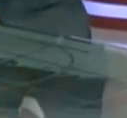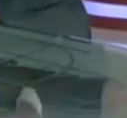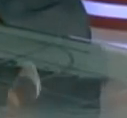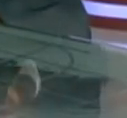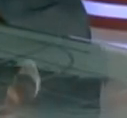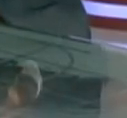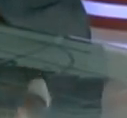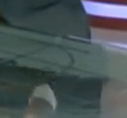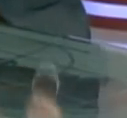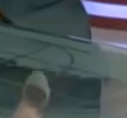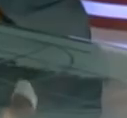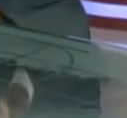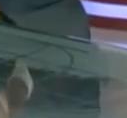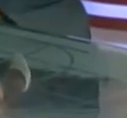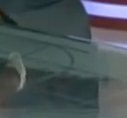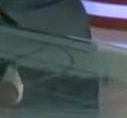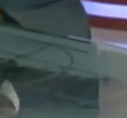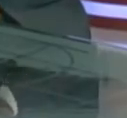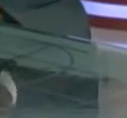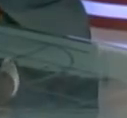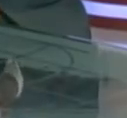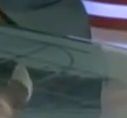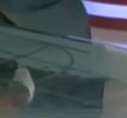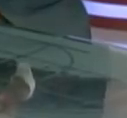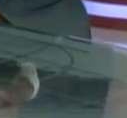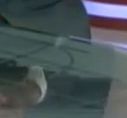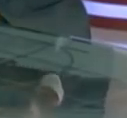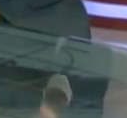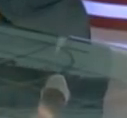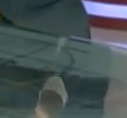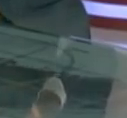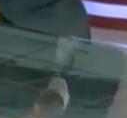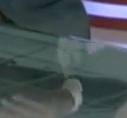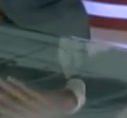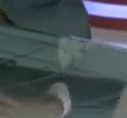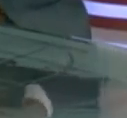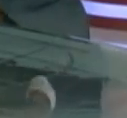la metodología del 7+7 para preservar la vida ante cualquier